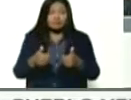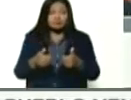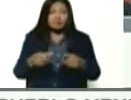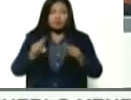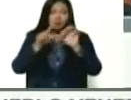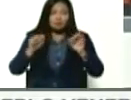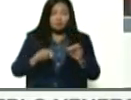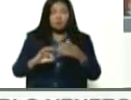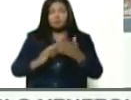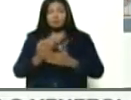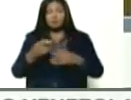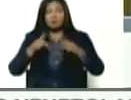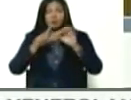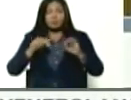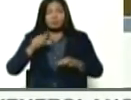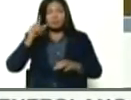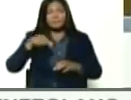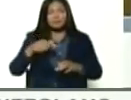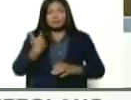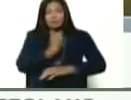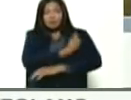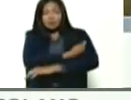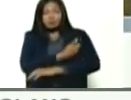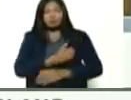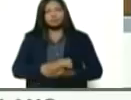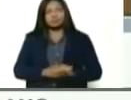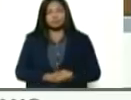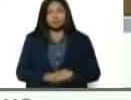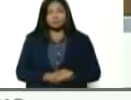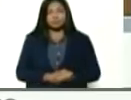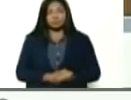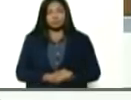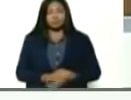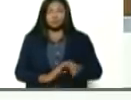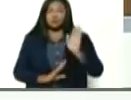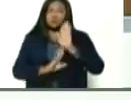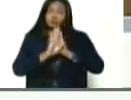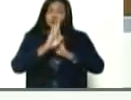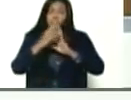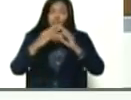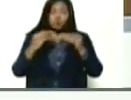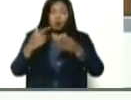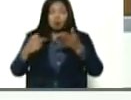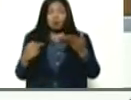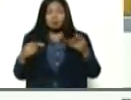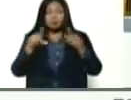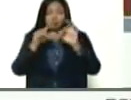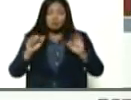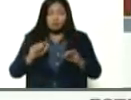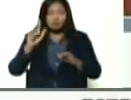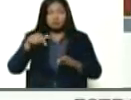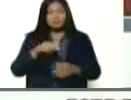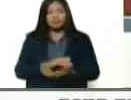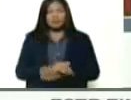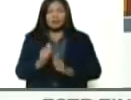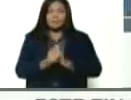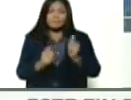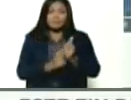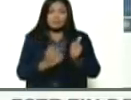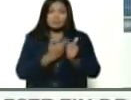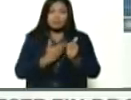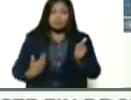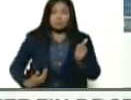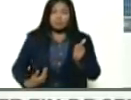fase de vacunación que va a incrementarse estaba hablando con la vicepresidenta ejecutiva de la